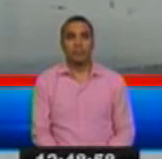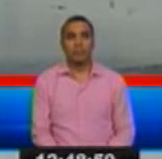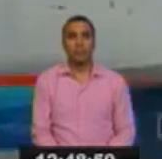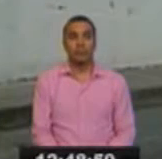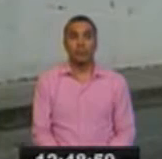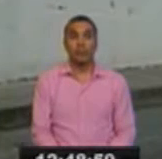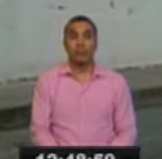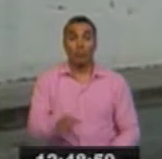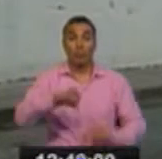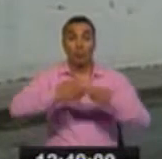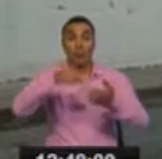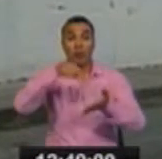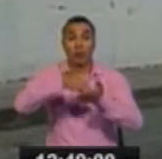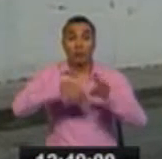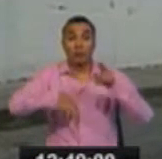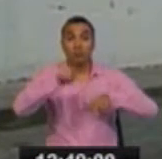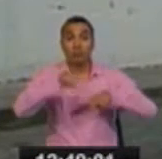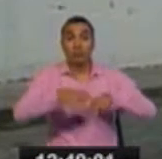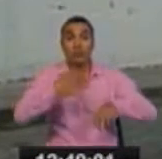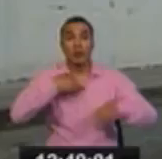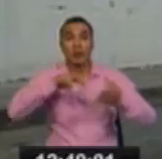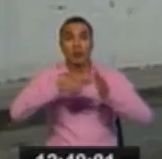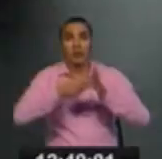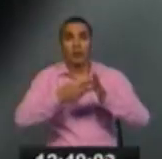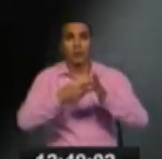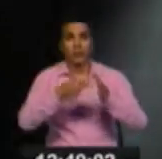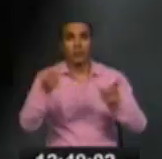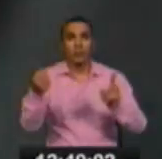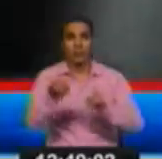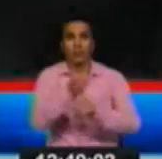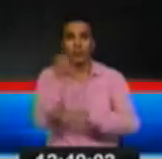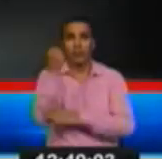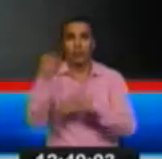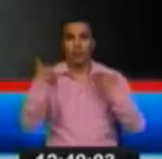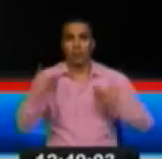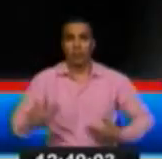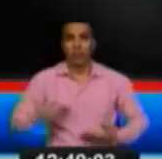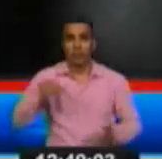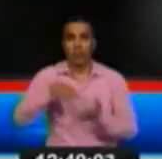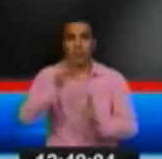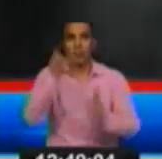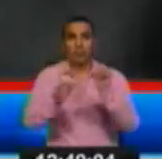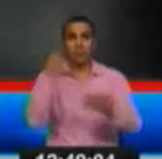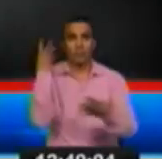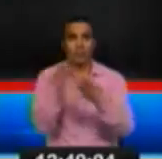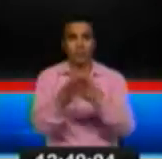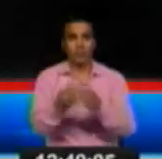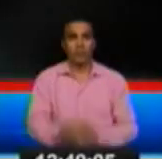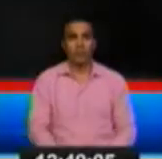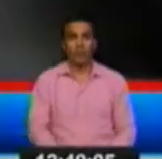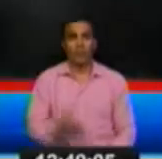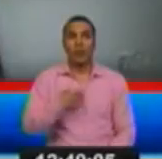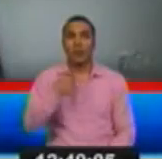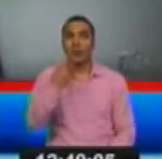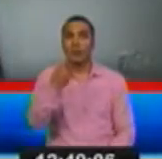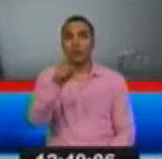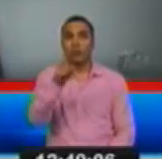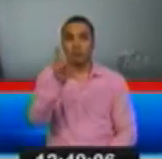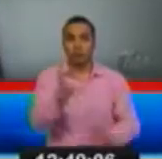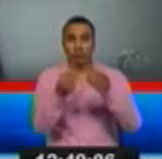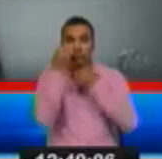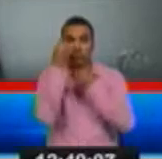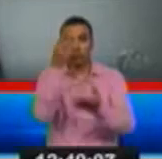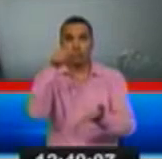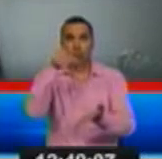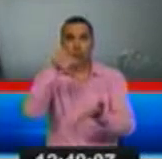Que los problemas estructurales están generando violaciones a los derechos humanos de los privados de la libertad es lo que determinó un informe